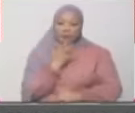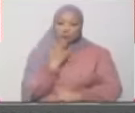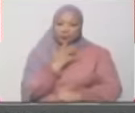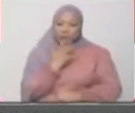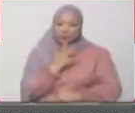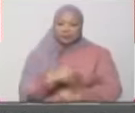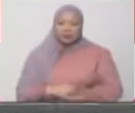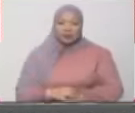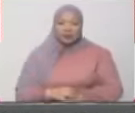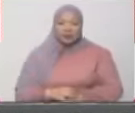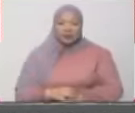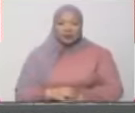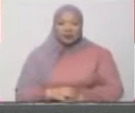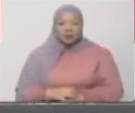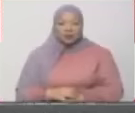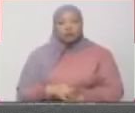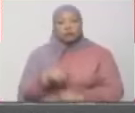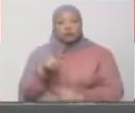Santo Tomás de Aquino,